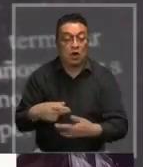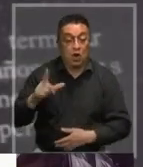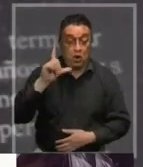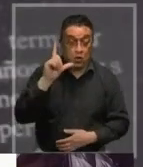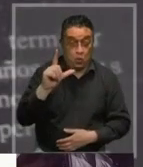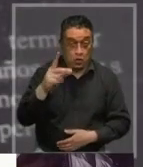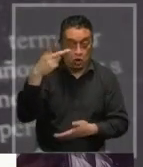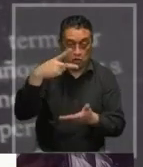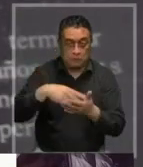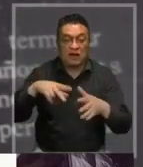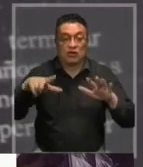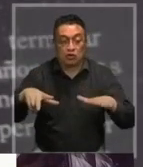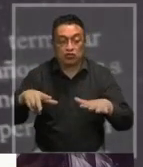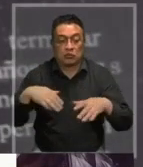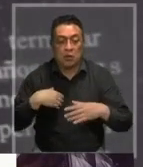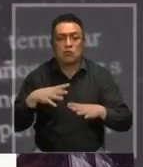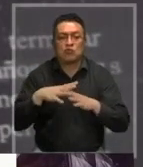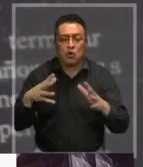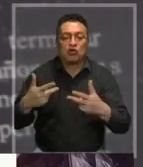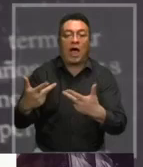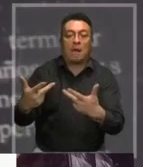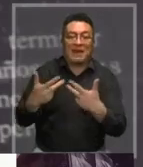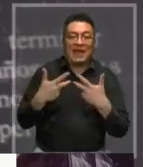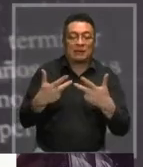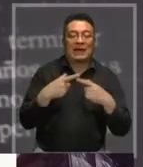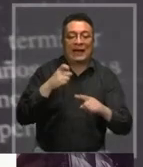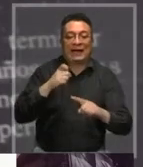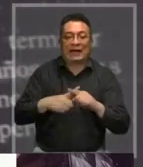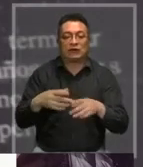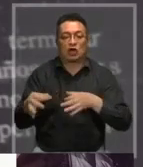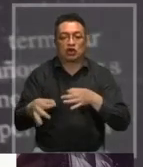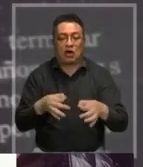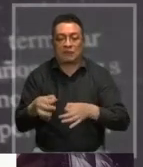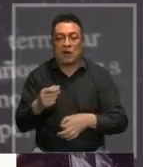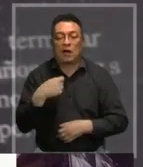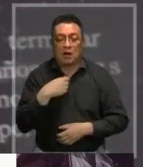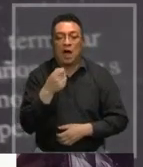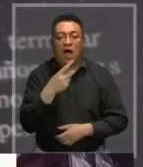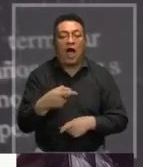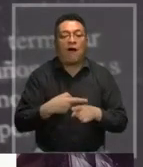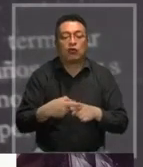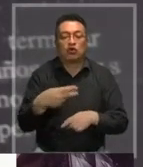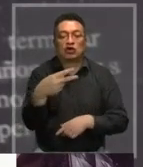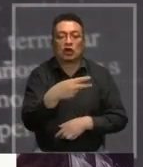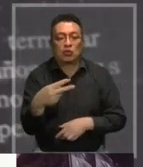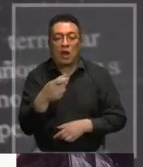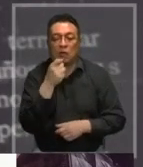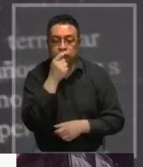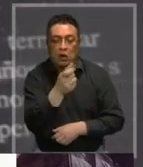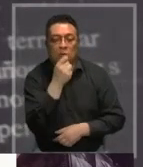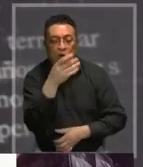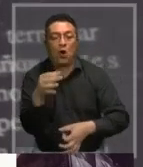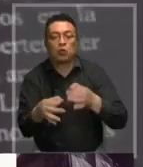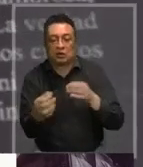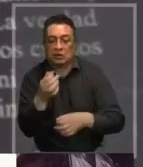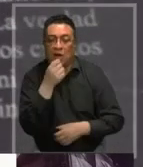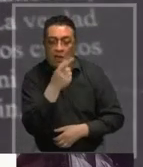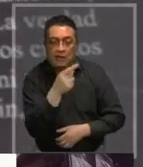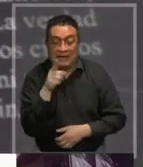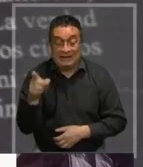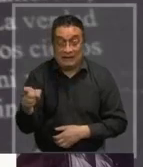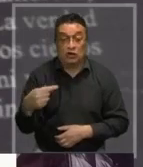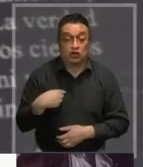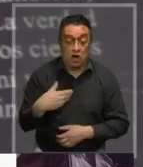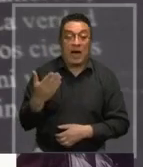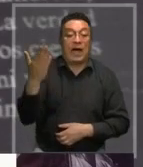del 2018 he recibido in cesantes amenazas de mi exnovia acusándome de abuso sexual y amenazando denunciarme a la justicia ella y yo